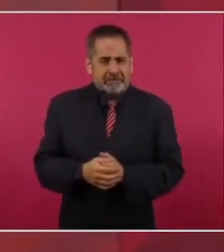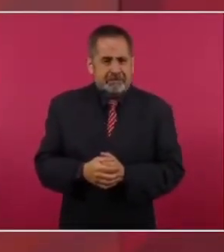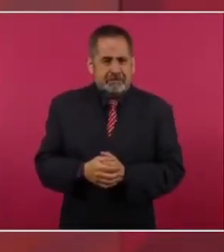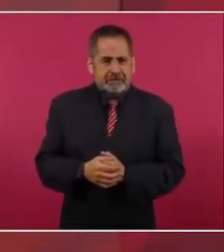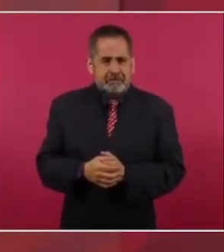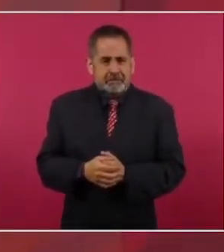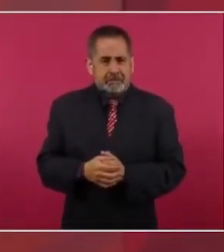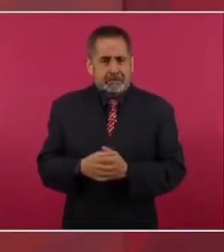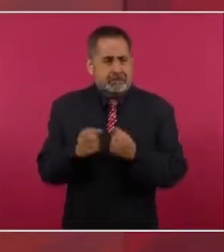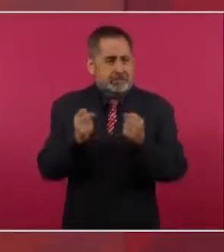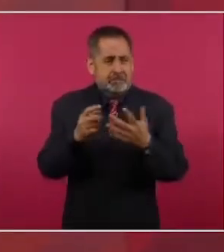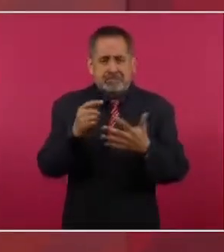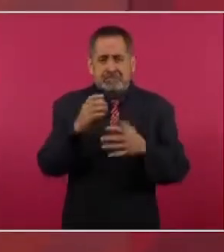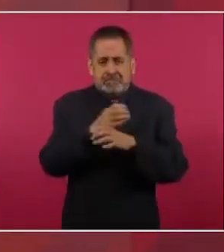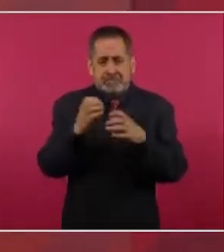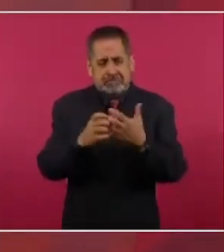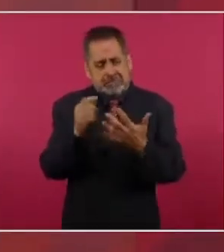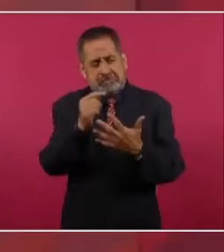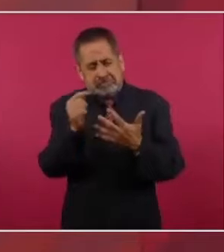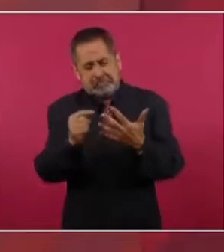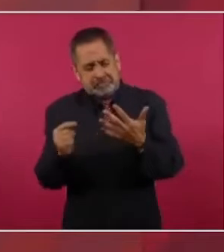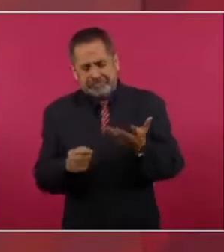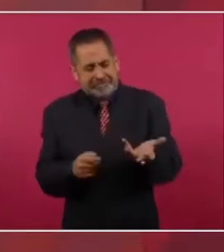y muchas otras cosas